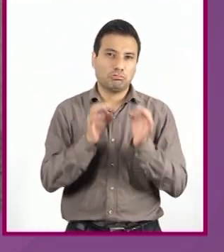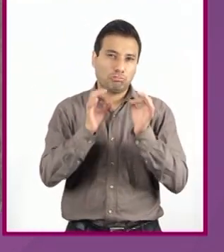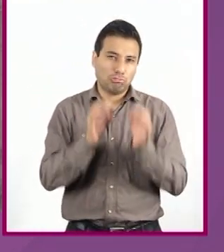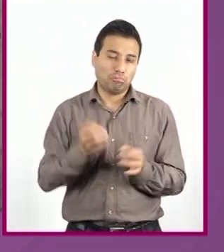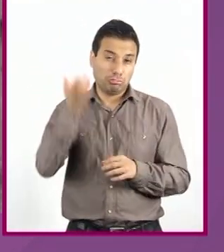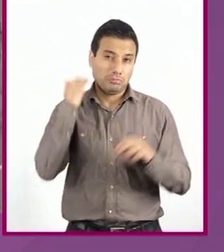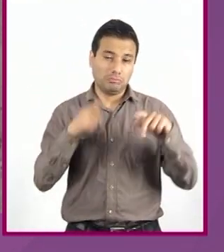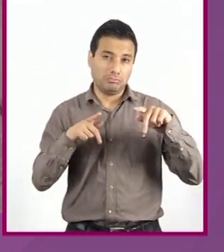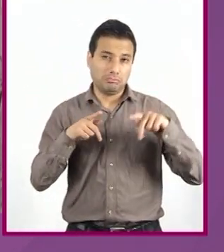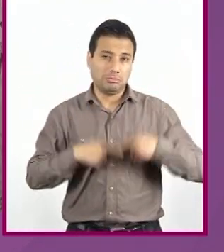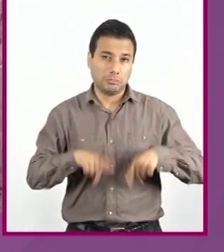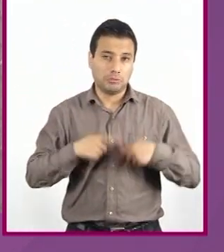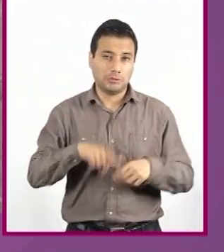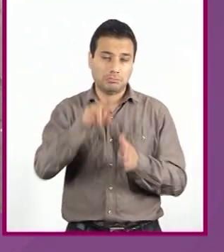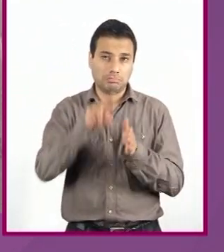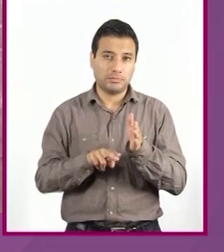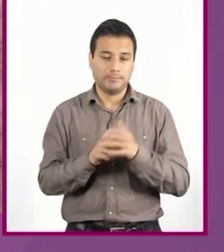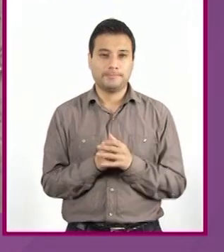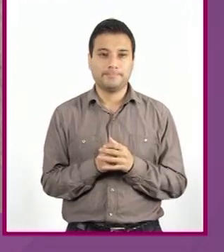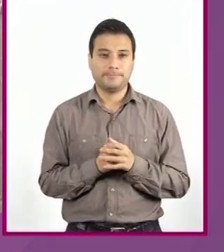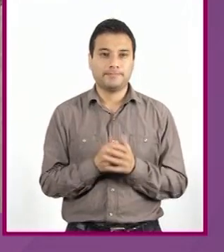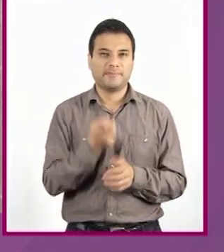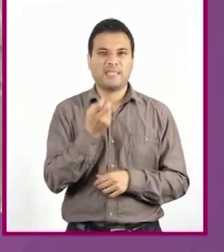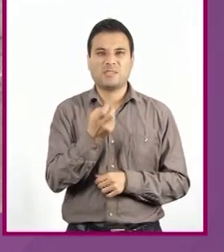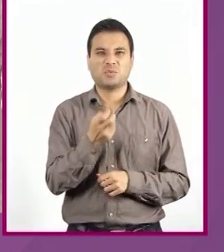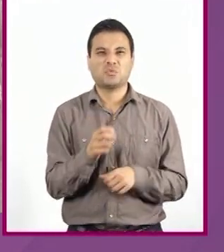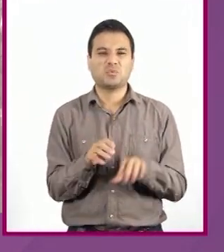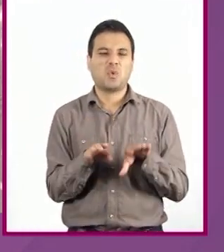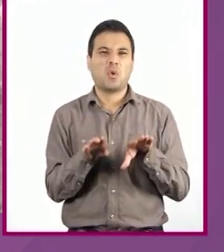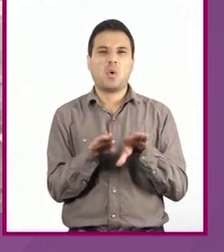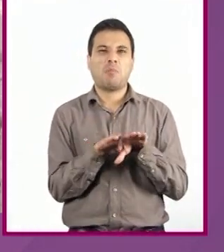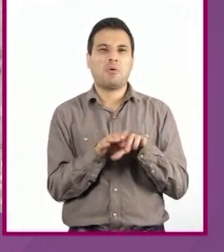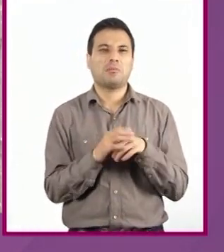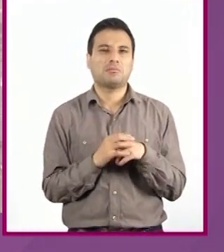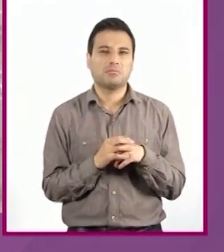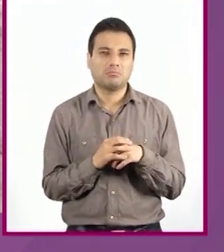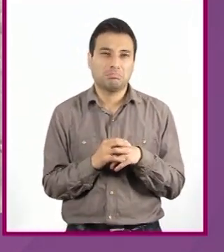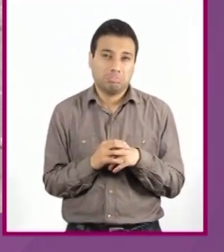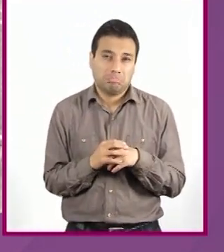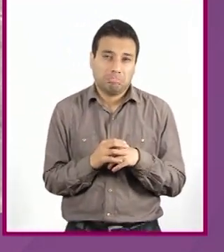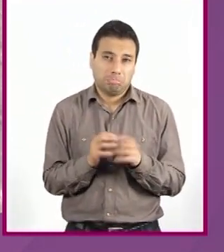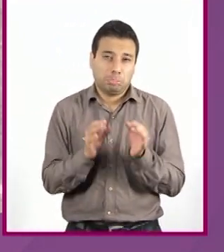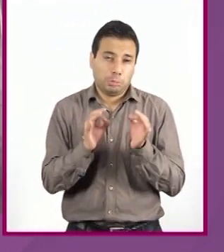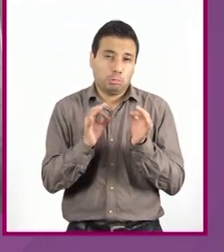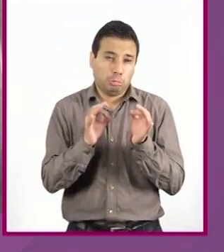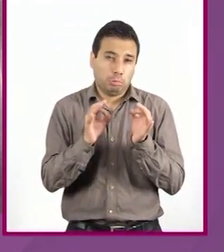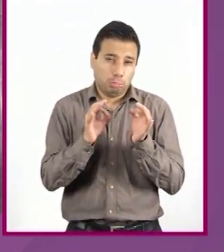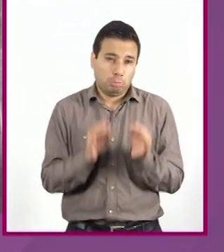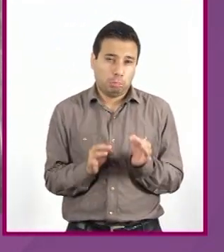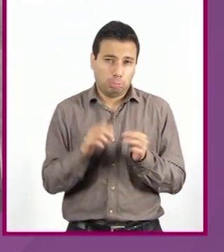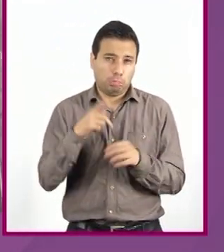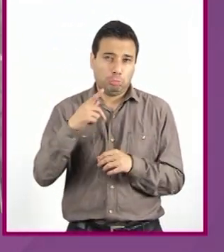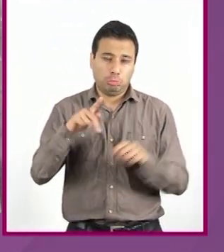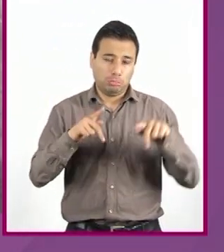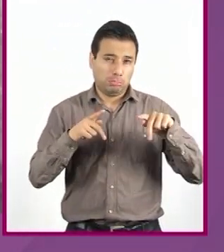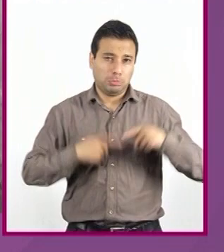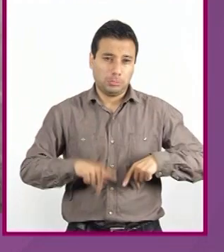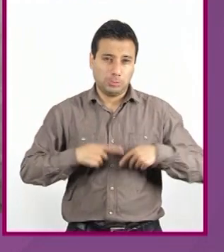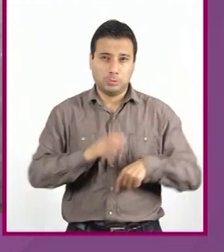humano. Es un cajete tipo, lo típico del huasteco, ¿no? De color crema. Salió bajo